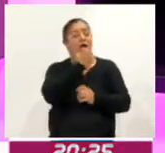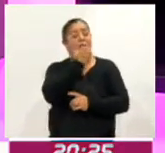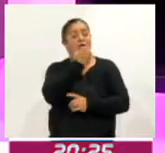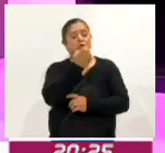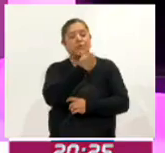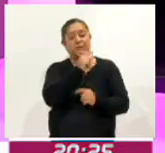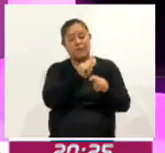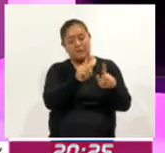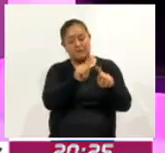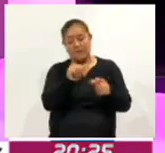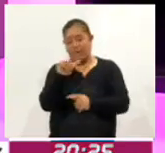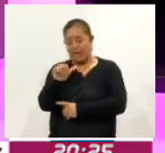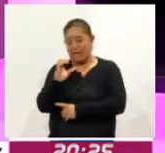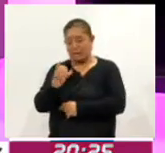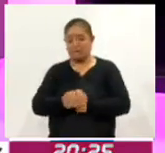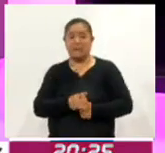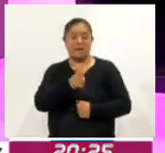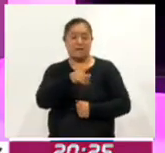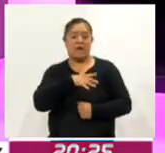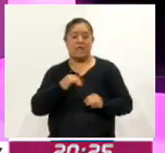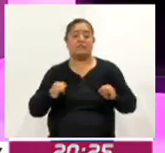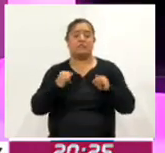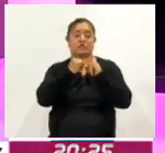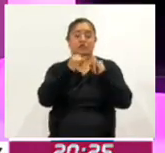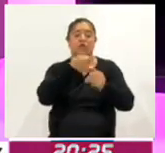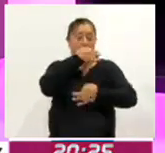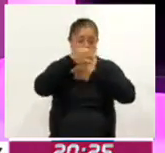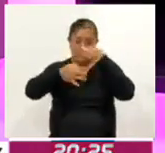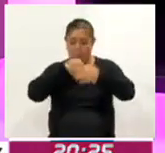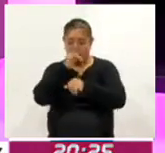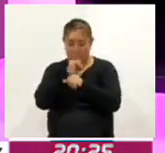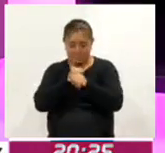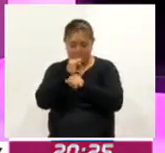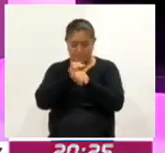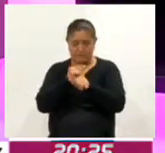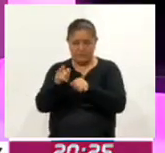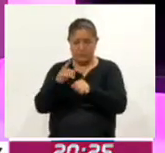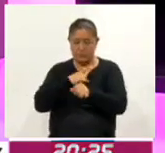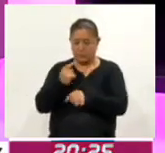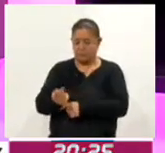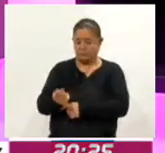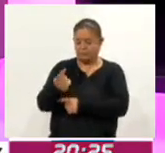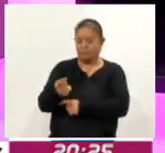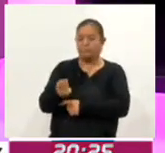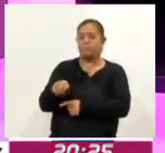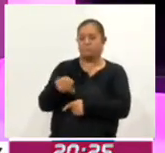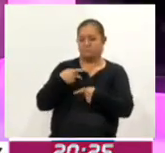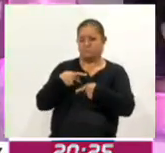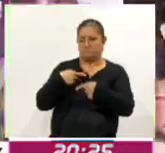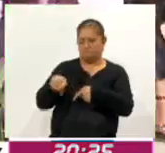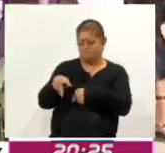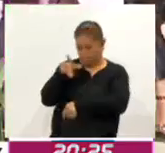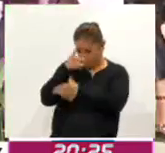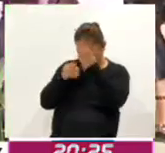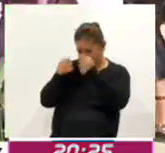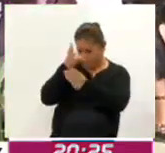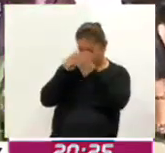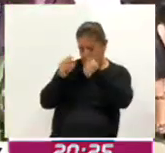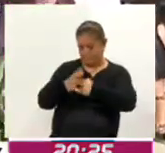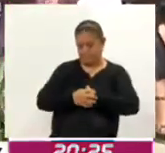institución principalmente dedicada a promover la investigación y la formación de recursos humanos.